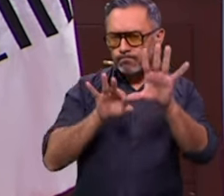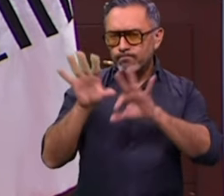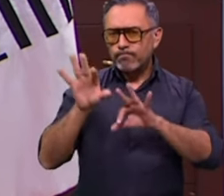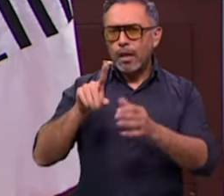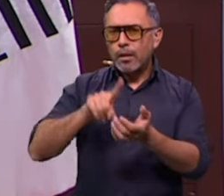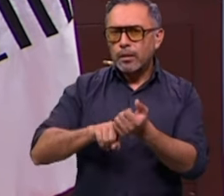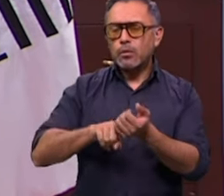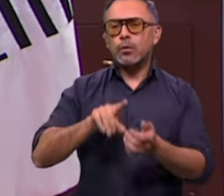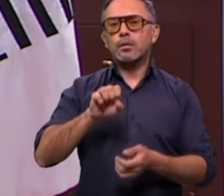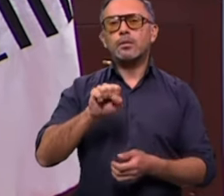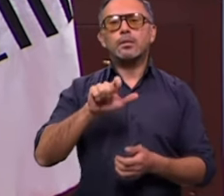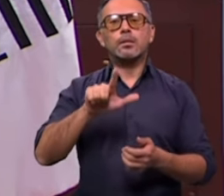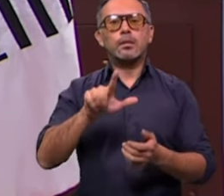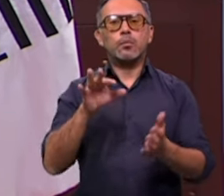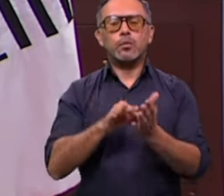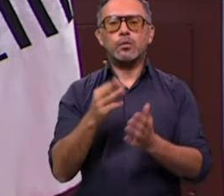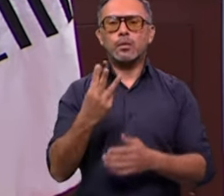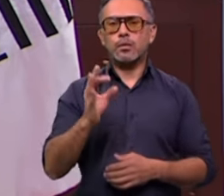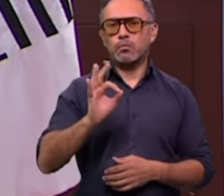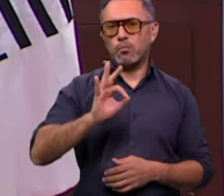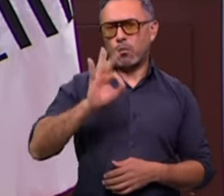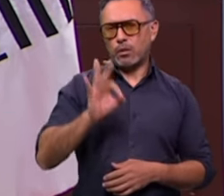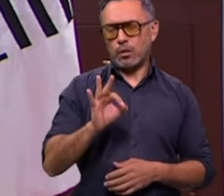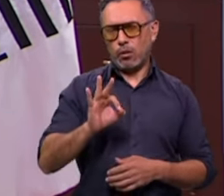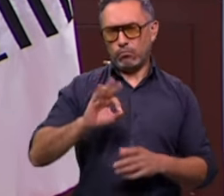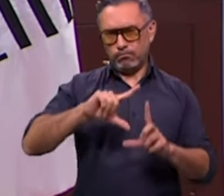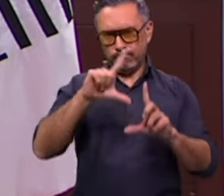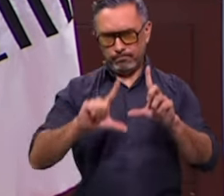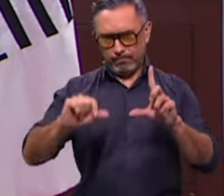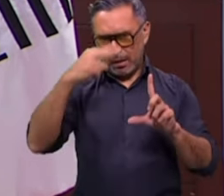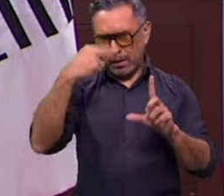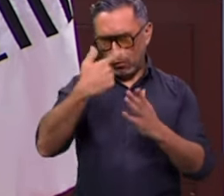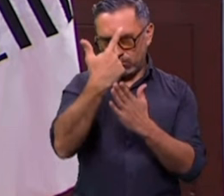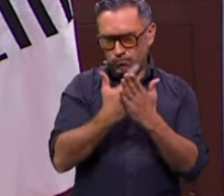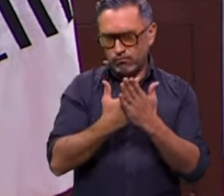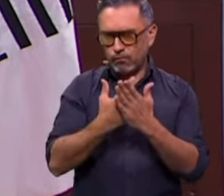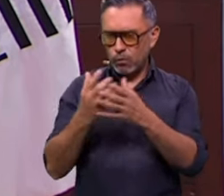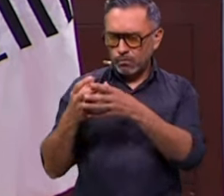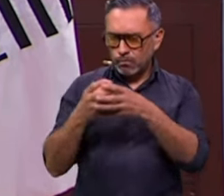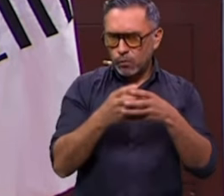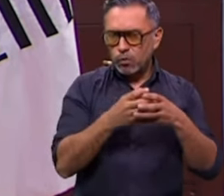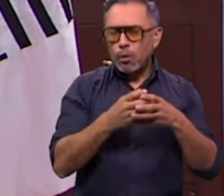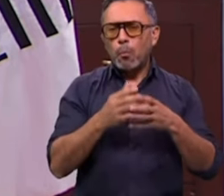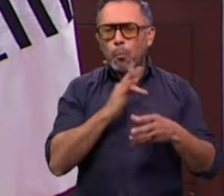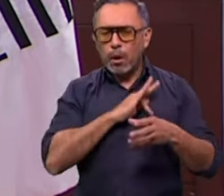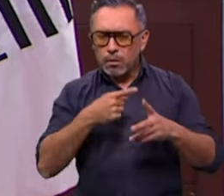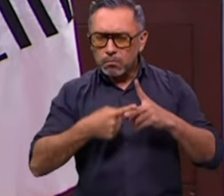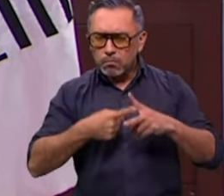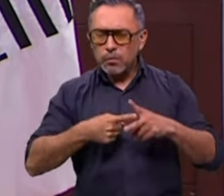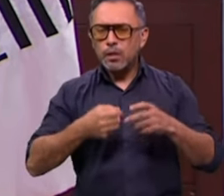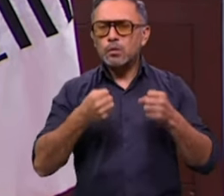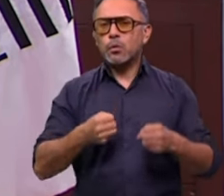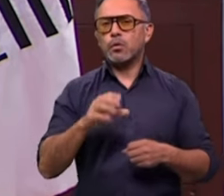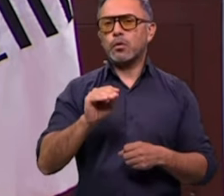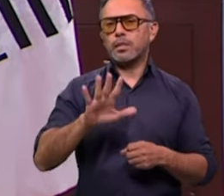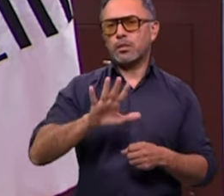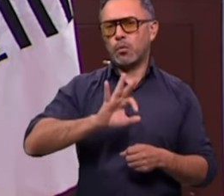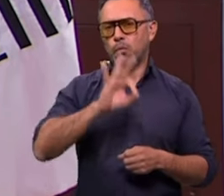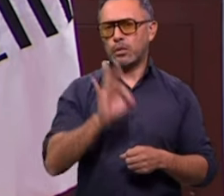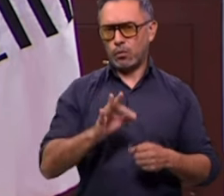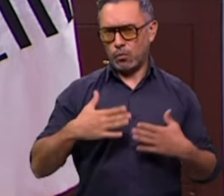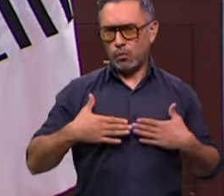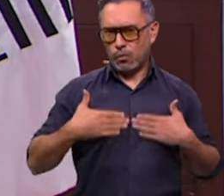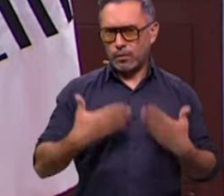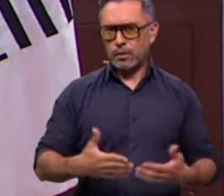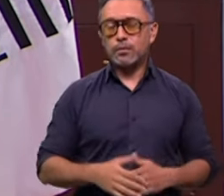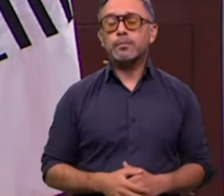un 67.3% de la muestra total, con un nivel de confianza de al menos 95%. De